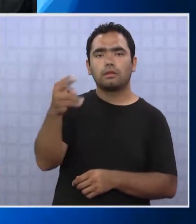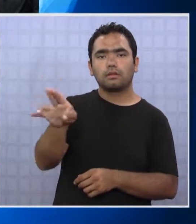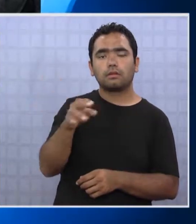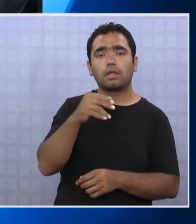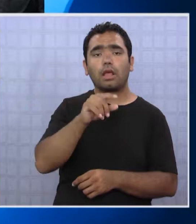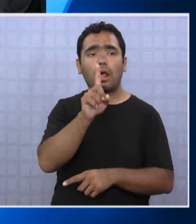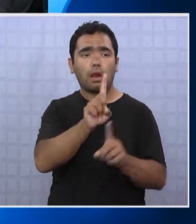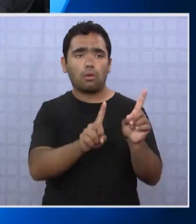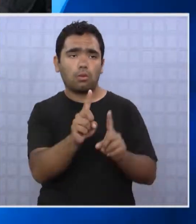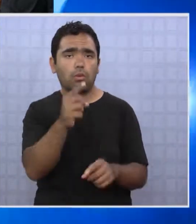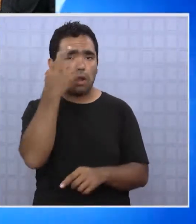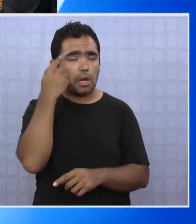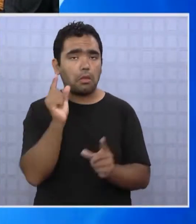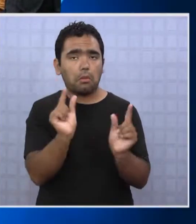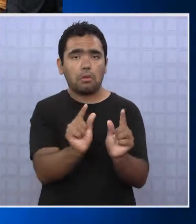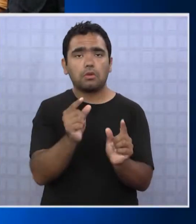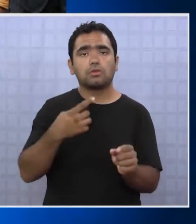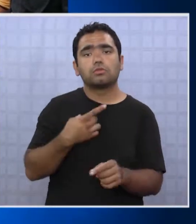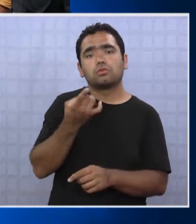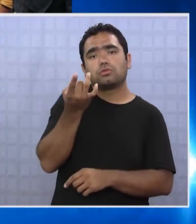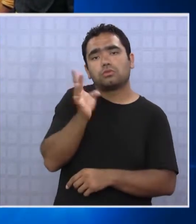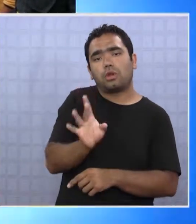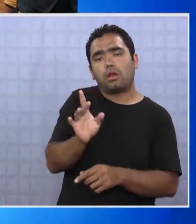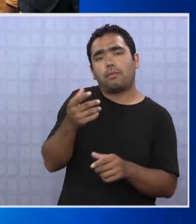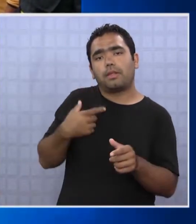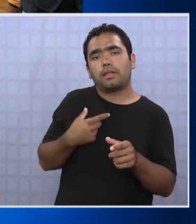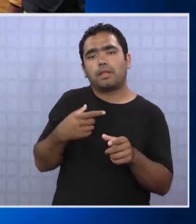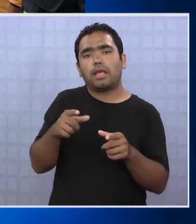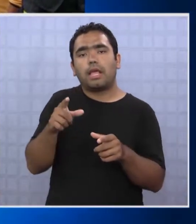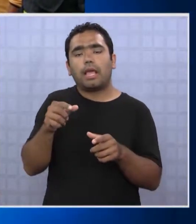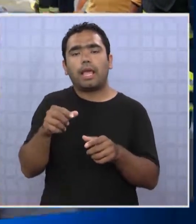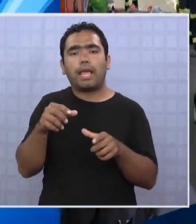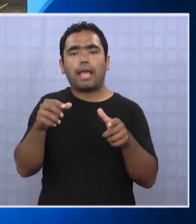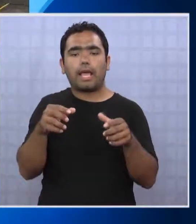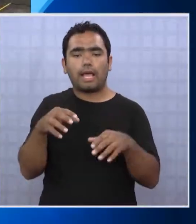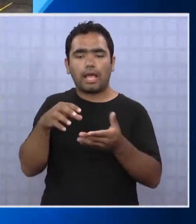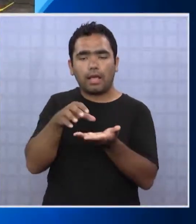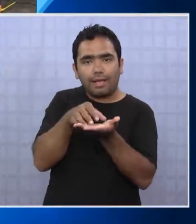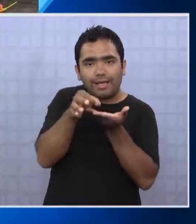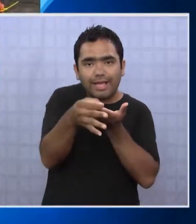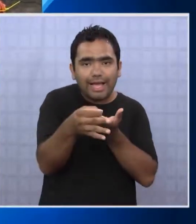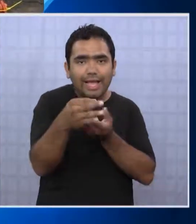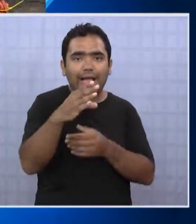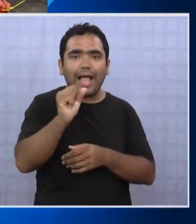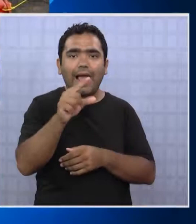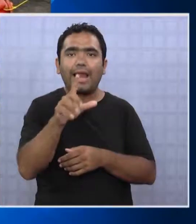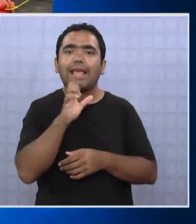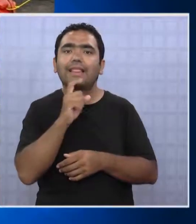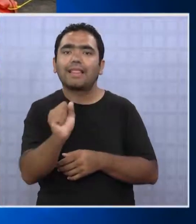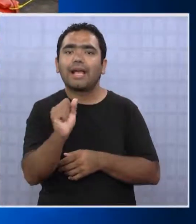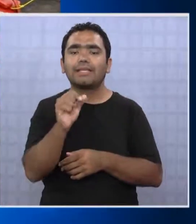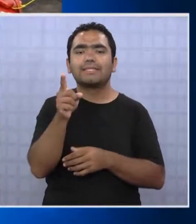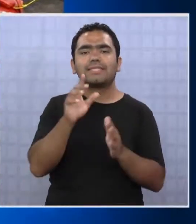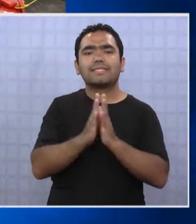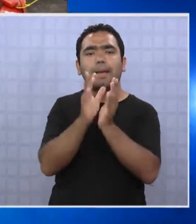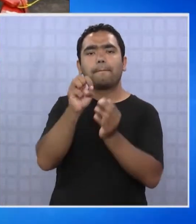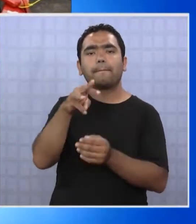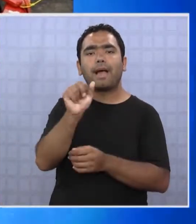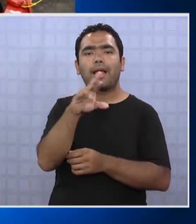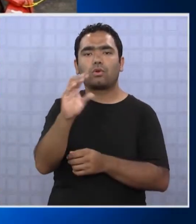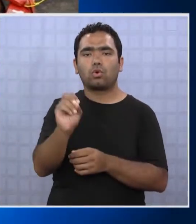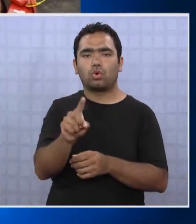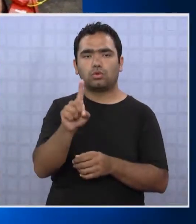tenían lesiones leves fueron auxiliados en el policlínico de la caleta san marcos' a nosotros nos llegaron nos tenían que llegar 13 pacientes